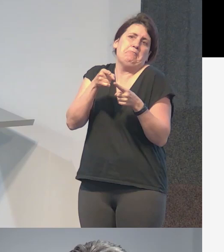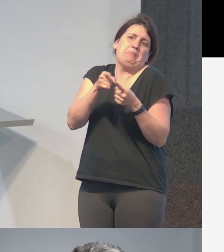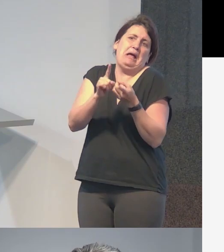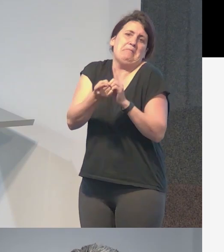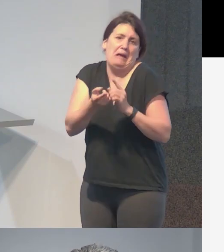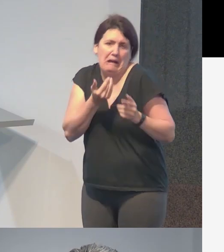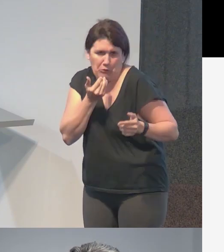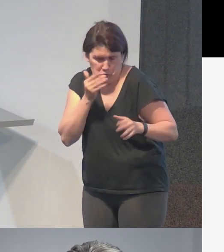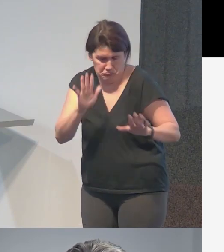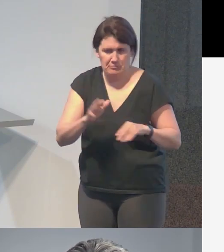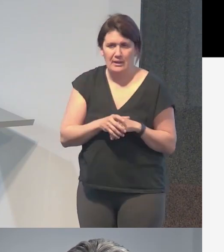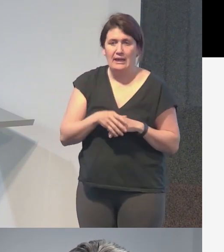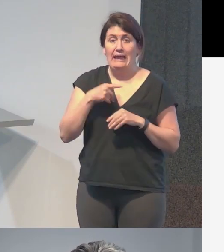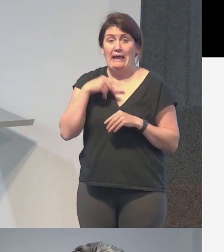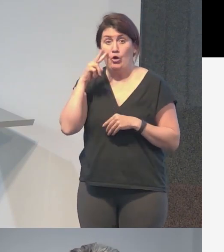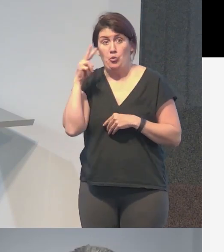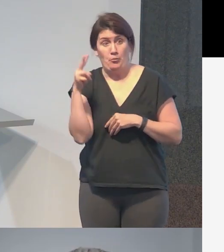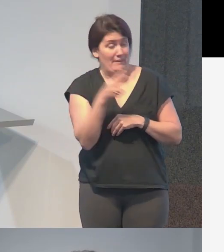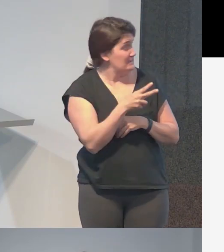Y como podéis ver,